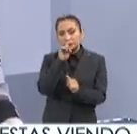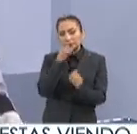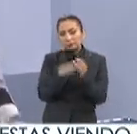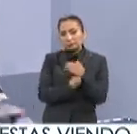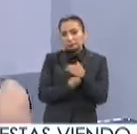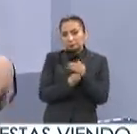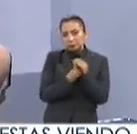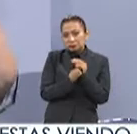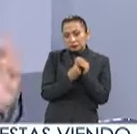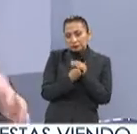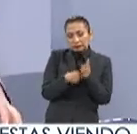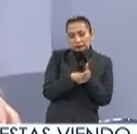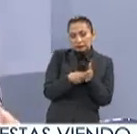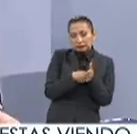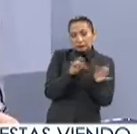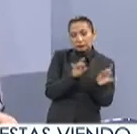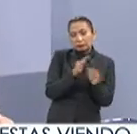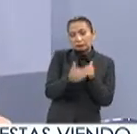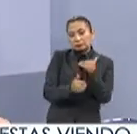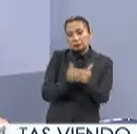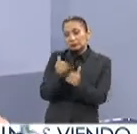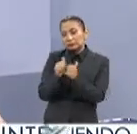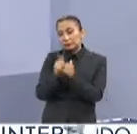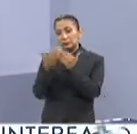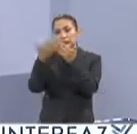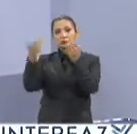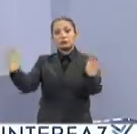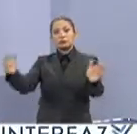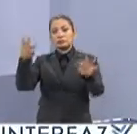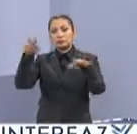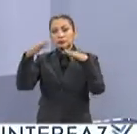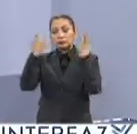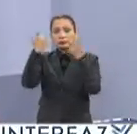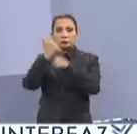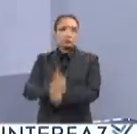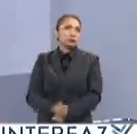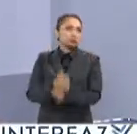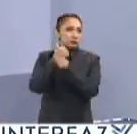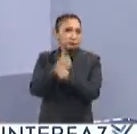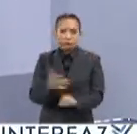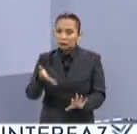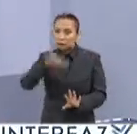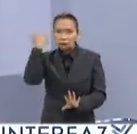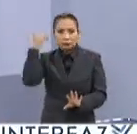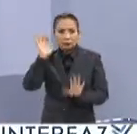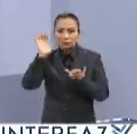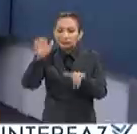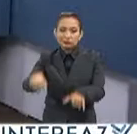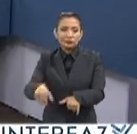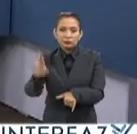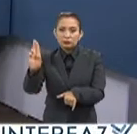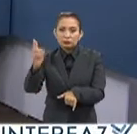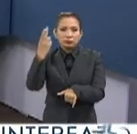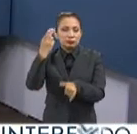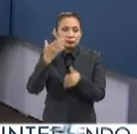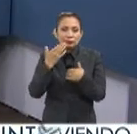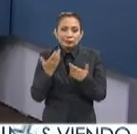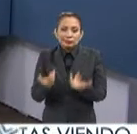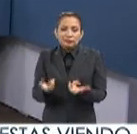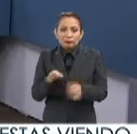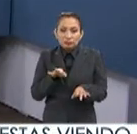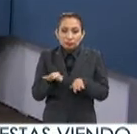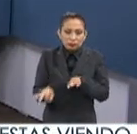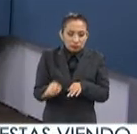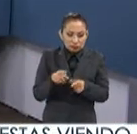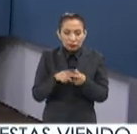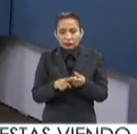¿no? Sí, claro. Y llega un momento en el que deciden abrirse y son verdaderos dramas porque saben que no van a poder acceder fácilmente al